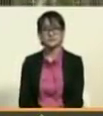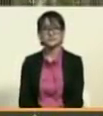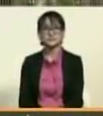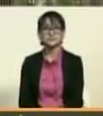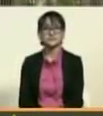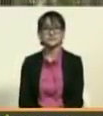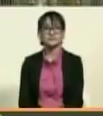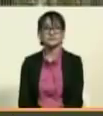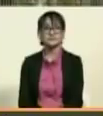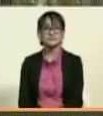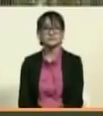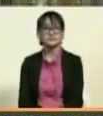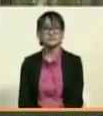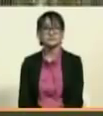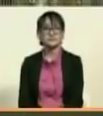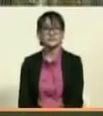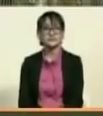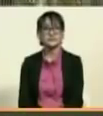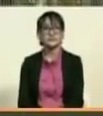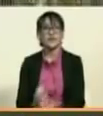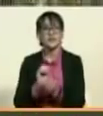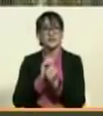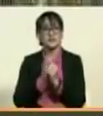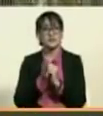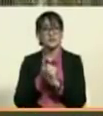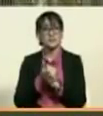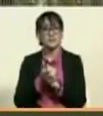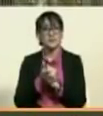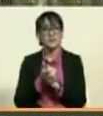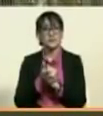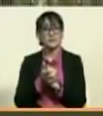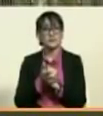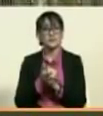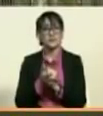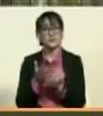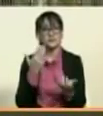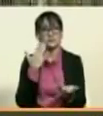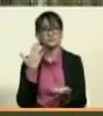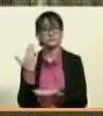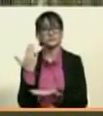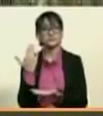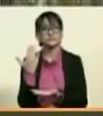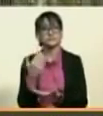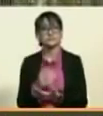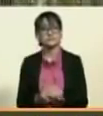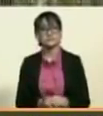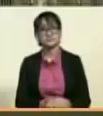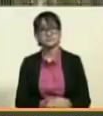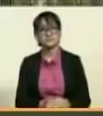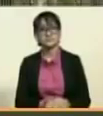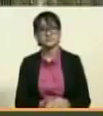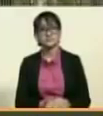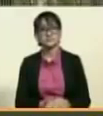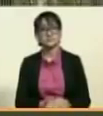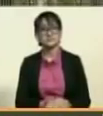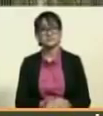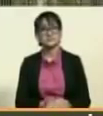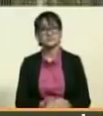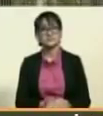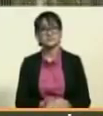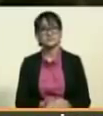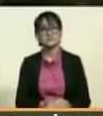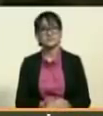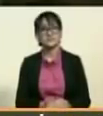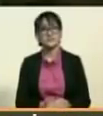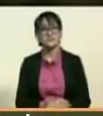Siempre en el Tamacuro, querida gobernadora, doctora, doctora Corazón, Liseta, querida